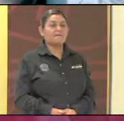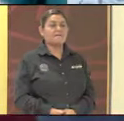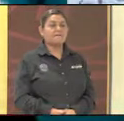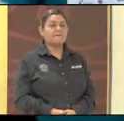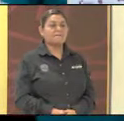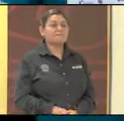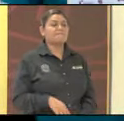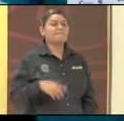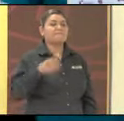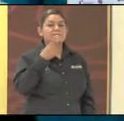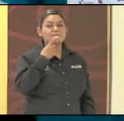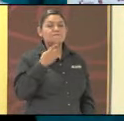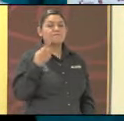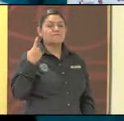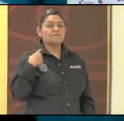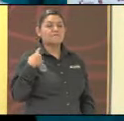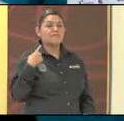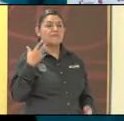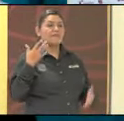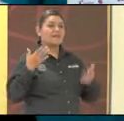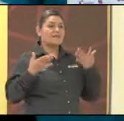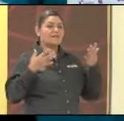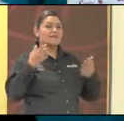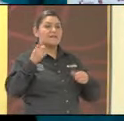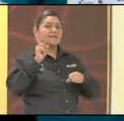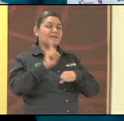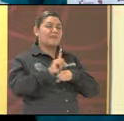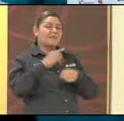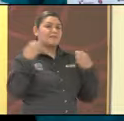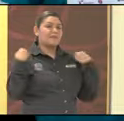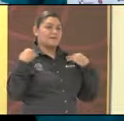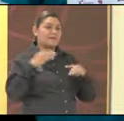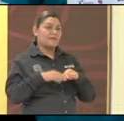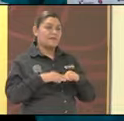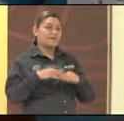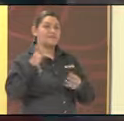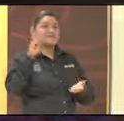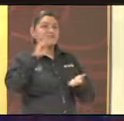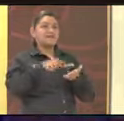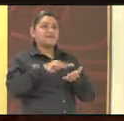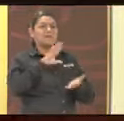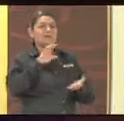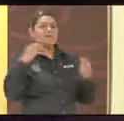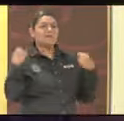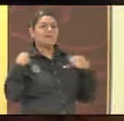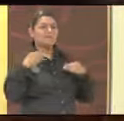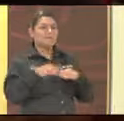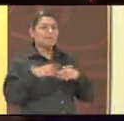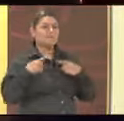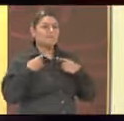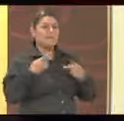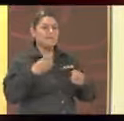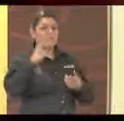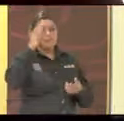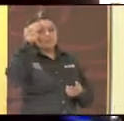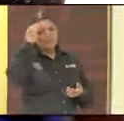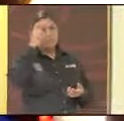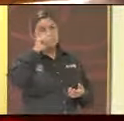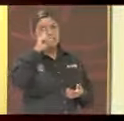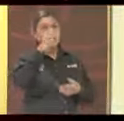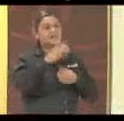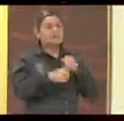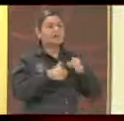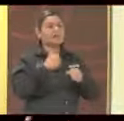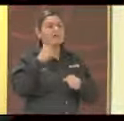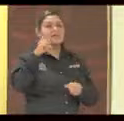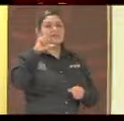les comento también la celebración, ya lo dije, del Día del Maestro, 3.500 maestros, muy bien, entregamos reconocimientos por 25, 30